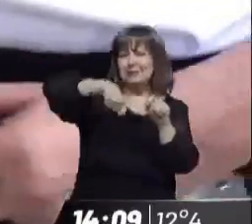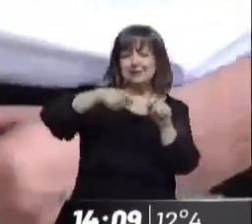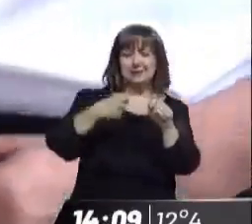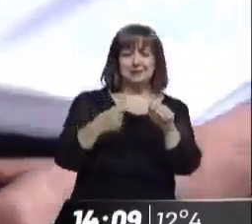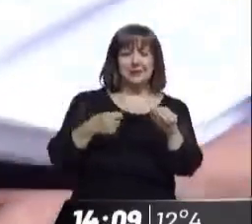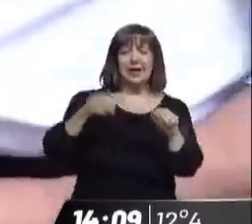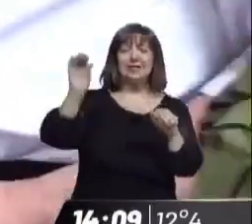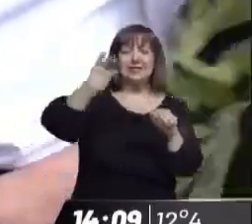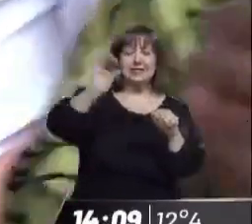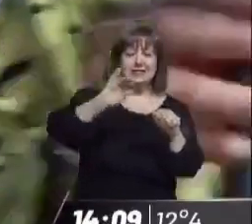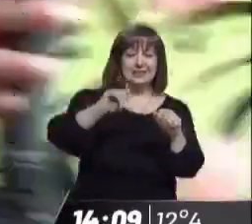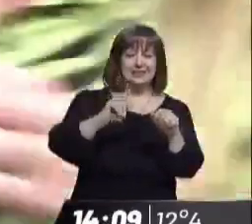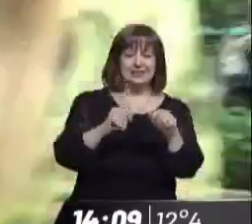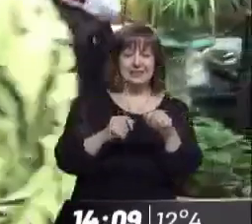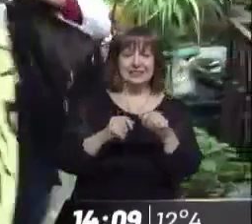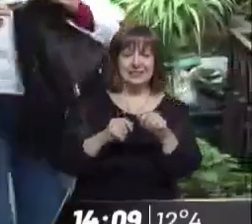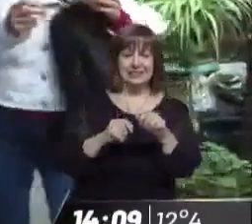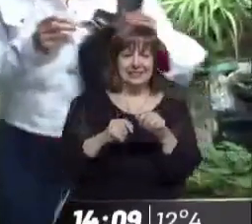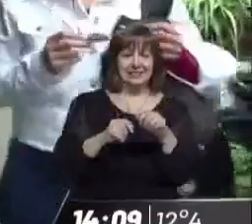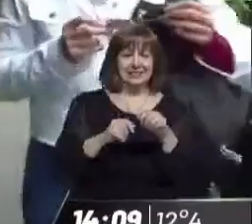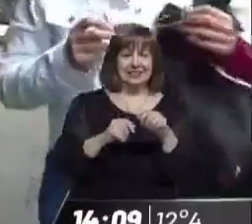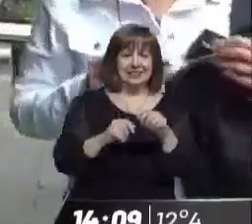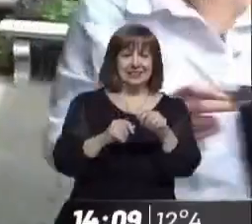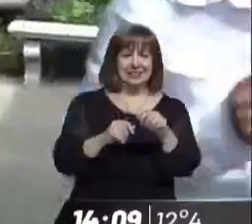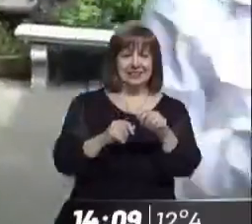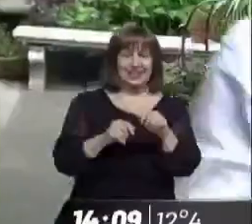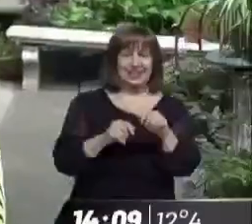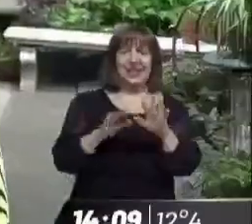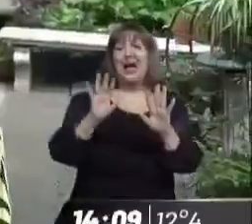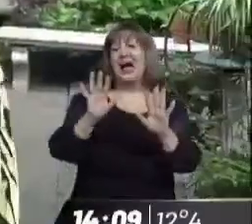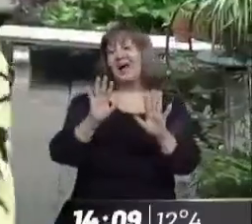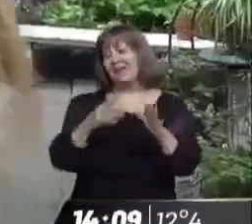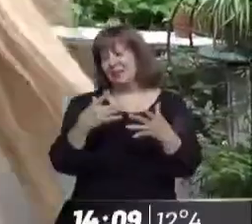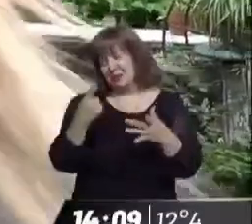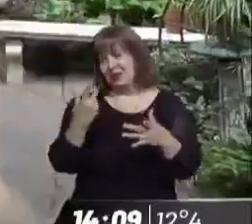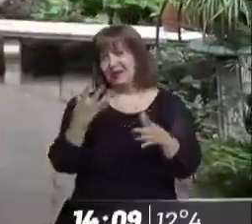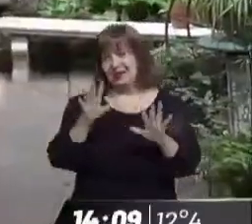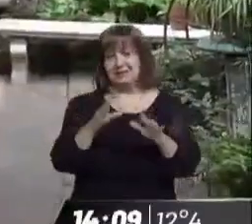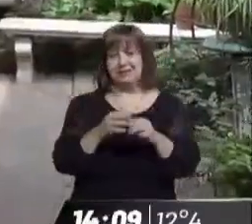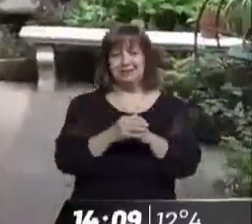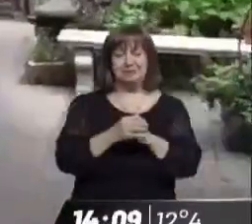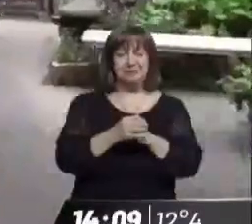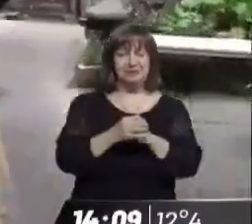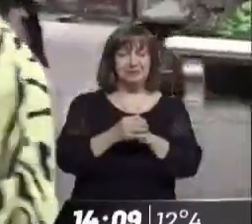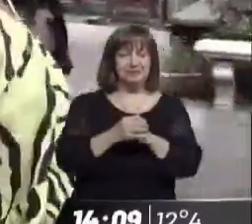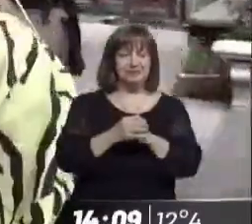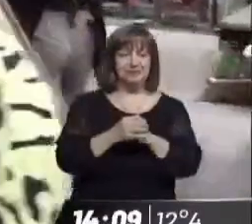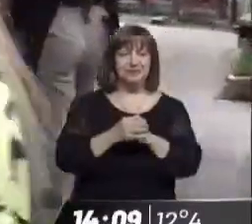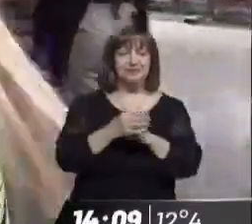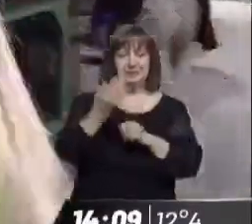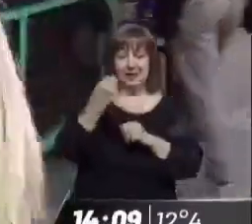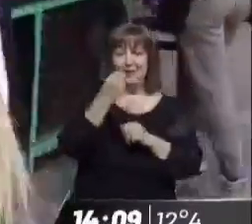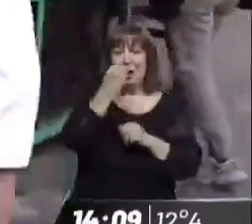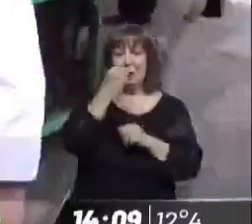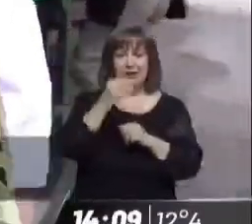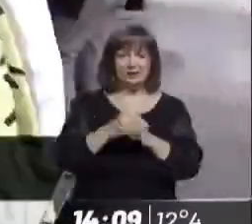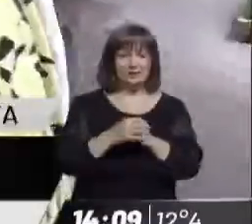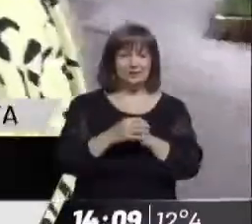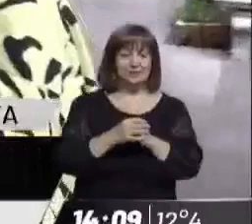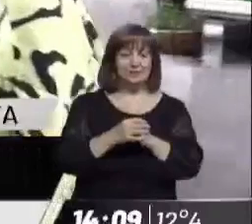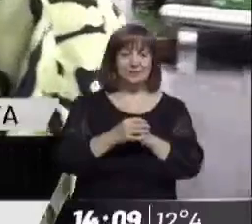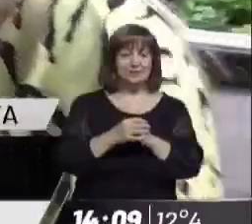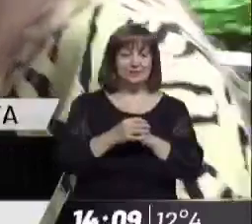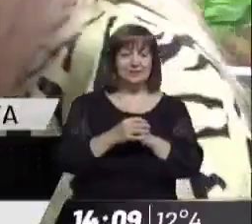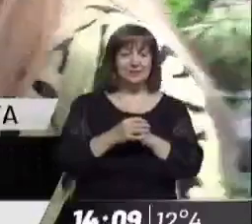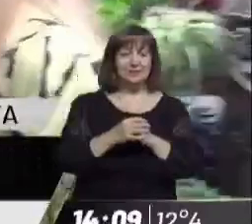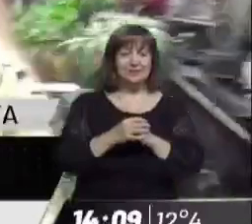sal. Ay, por favor. Bueno, me voy a tener que metele, sacrificar. Metele, dale. Sí, lo voy a tener que probar. ¿Puede lo ser? Todo por vamos. Este móvil, a ver, a ver.